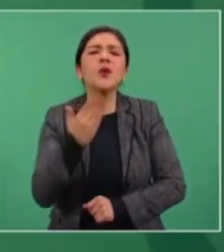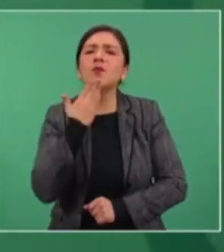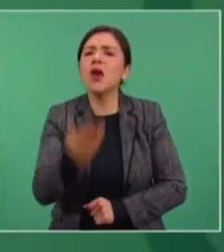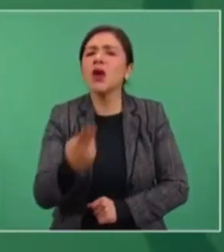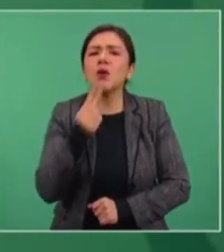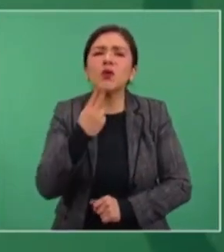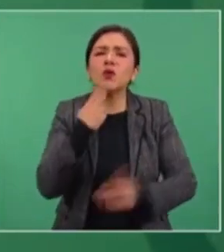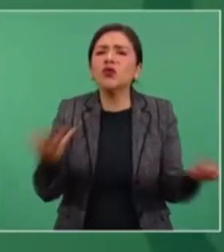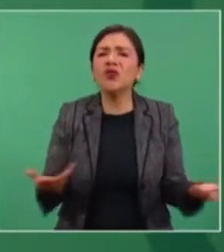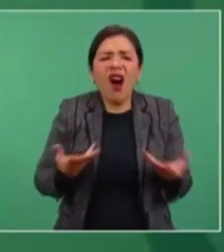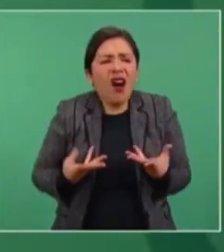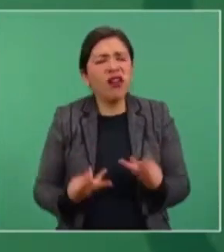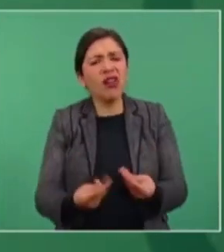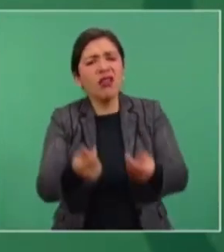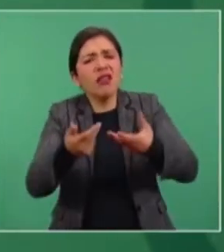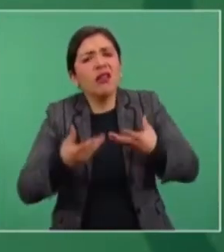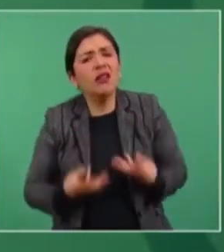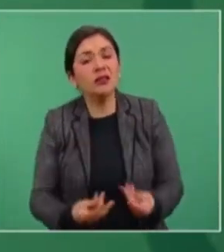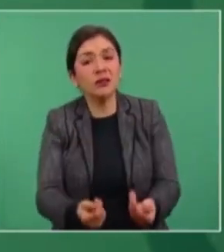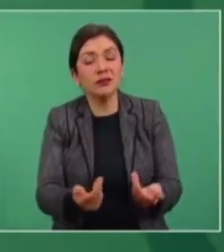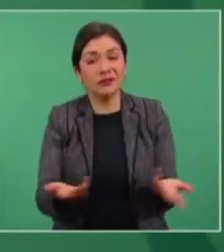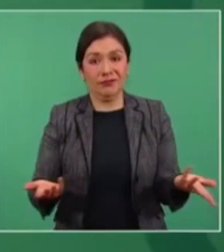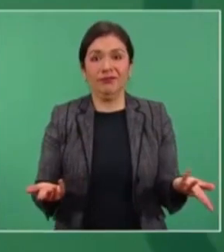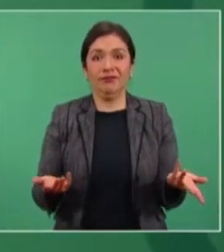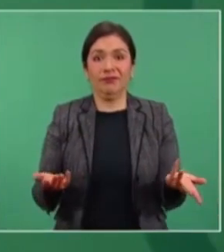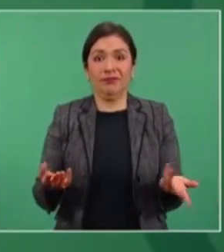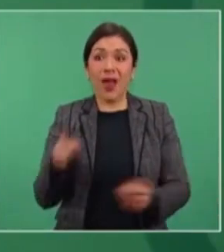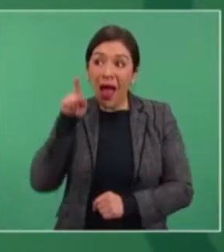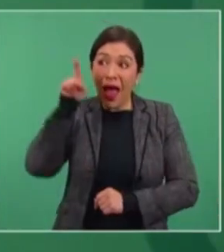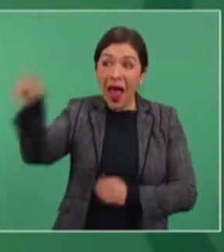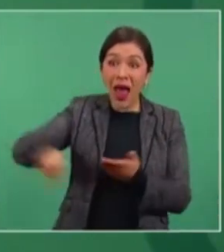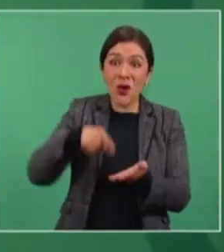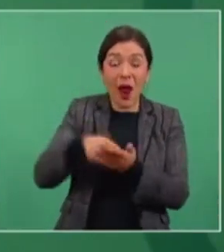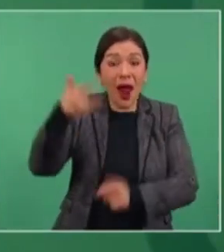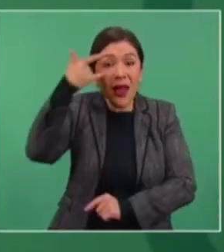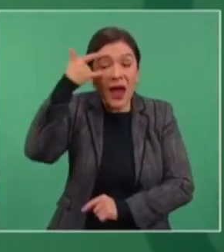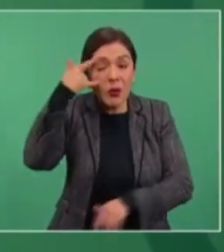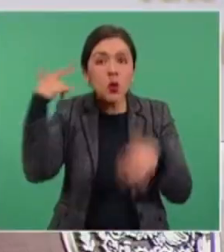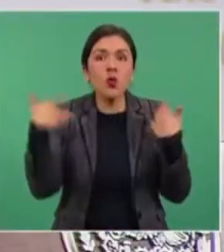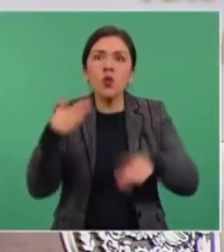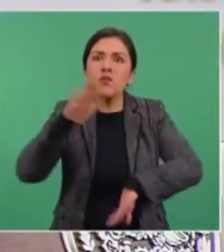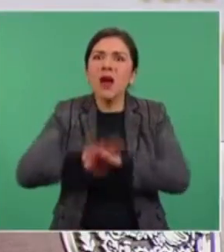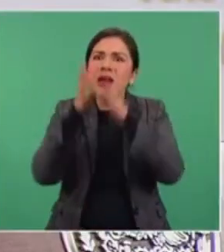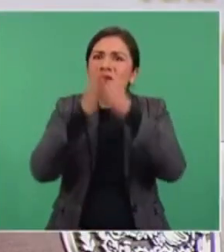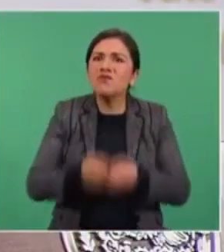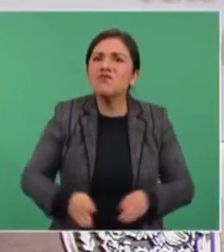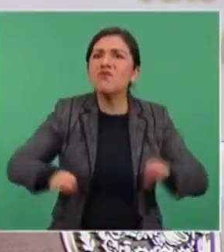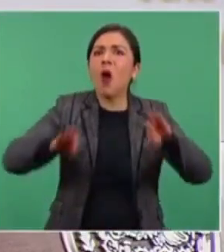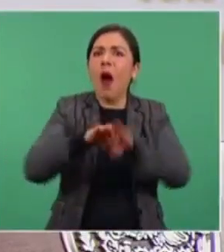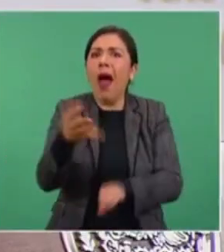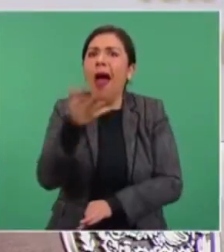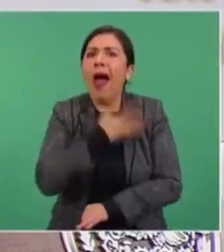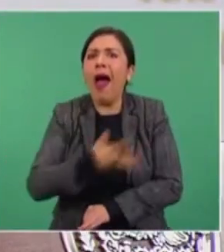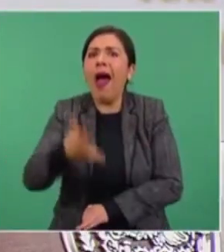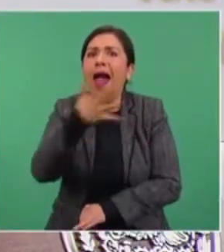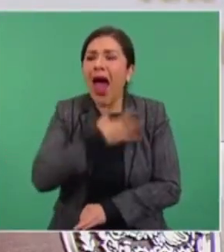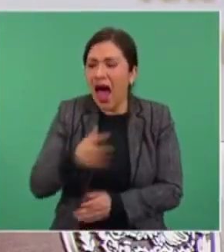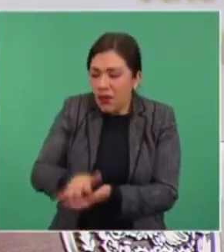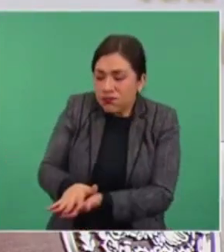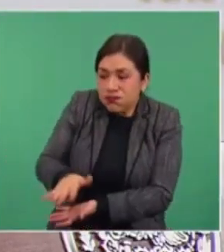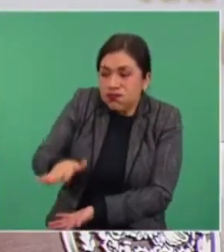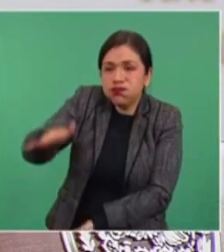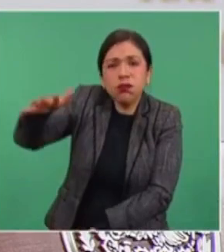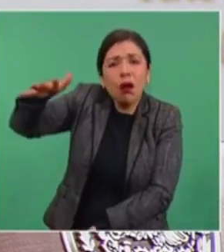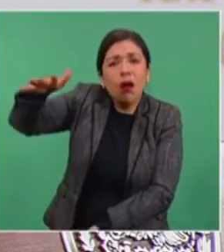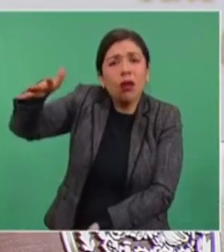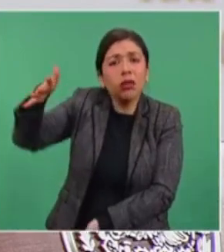Y ese campo, que era de los más importantes del mundo, se agotó